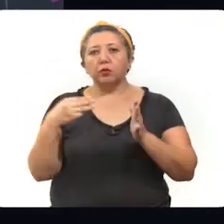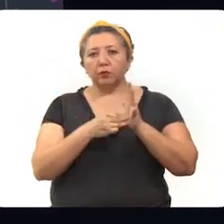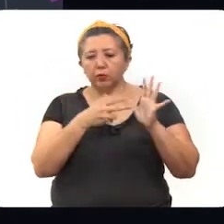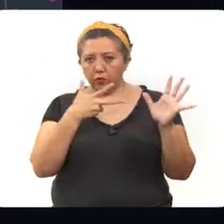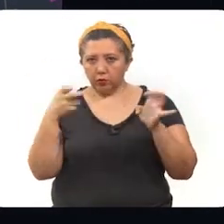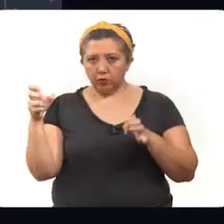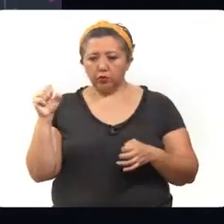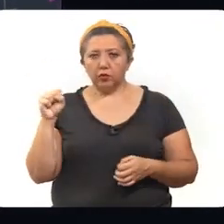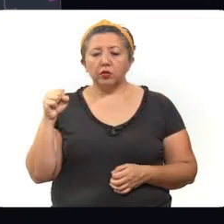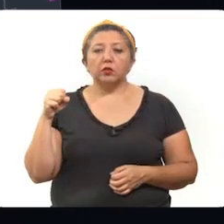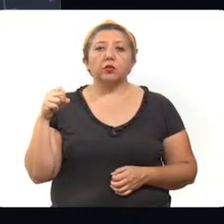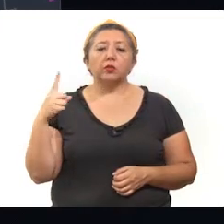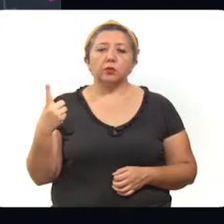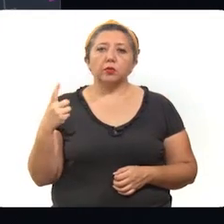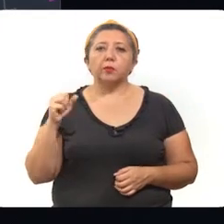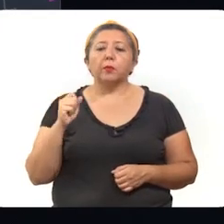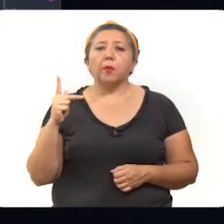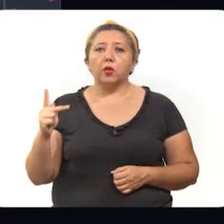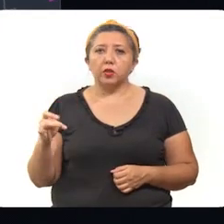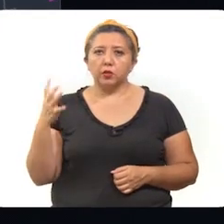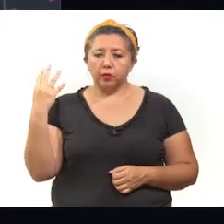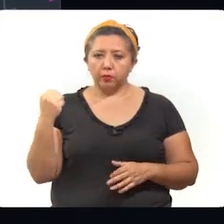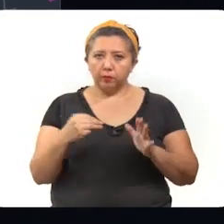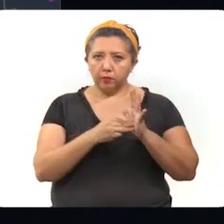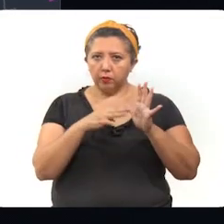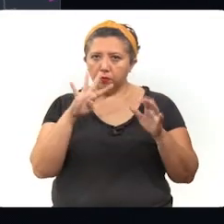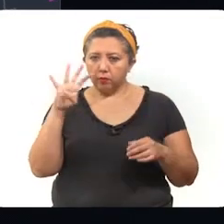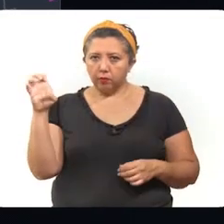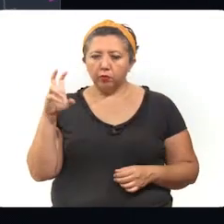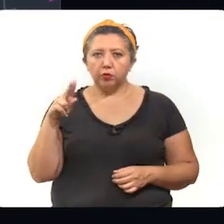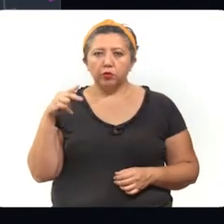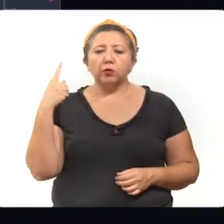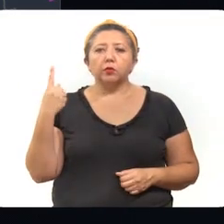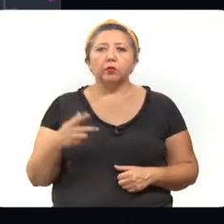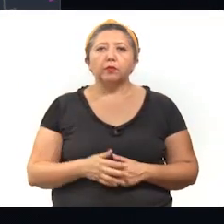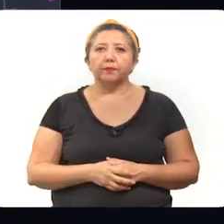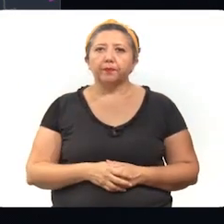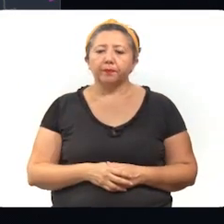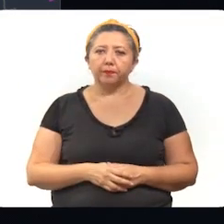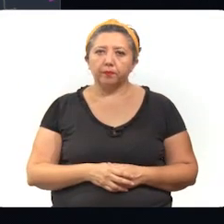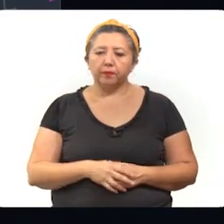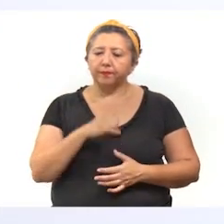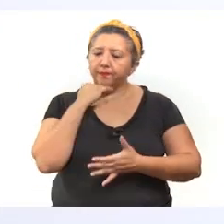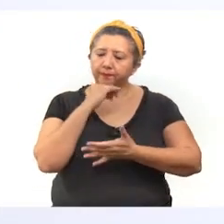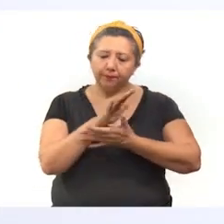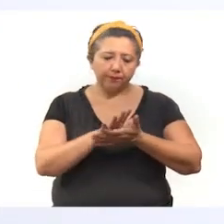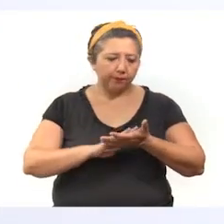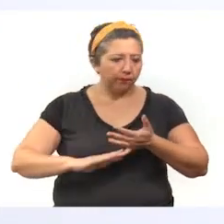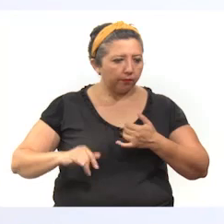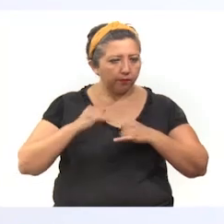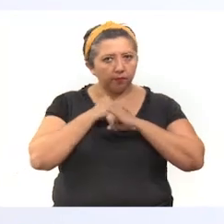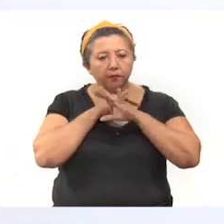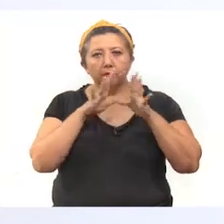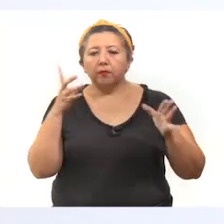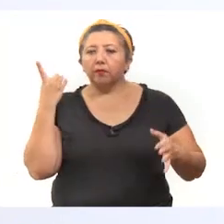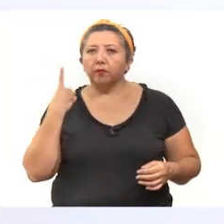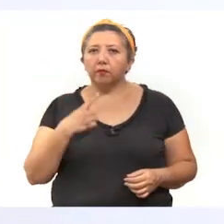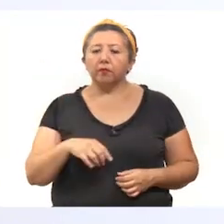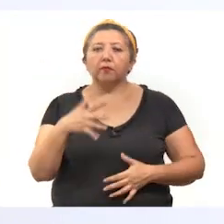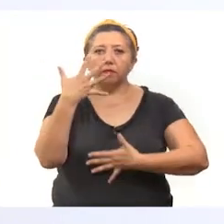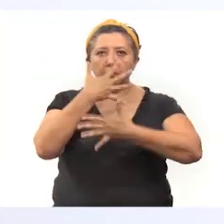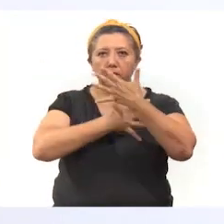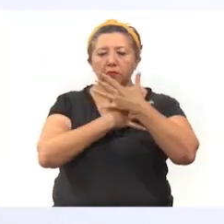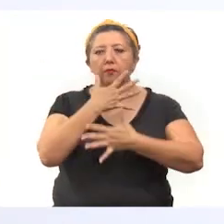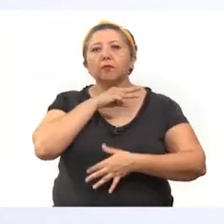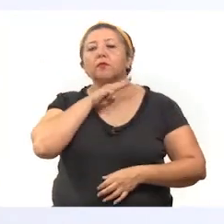zona sur 5.871 y en la zona poniente 9.481. Lamentablemente en este parte